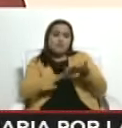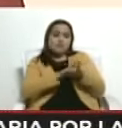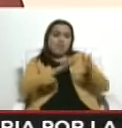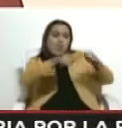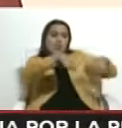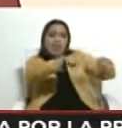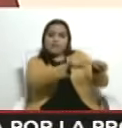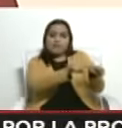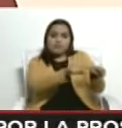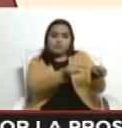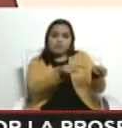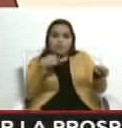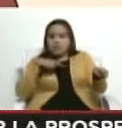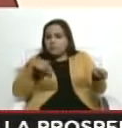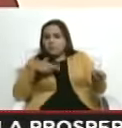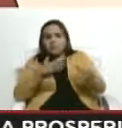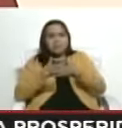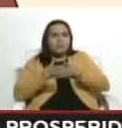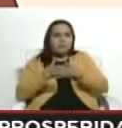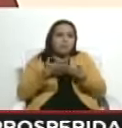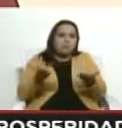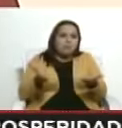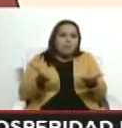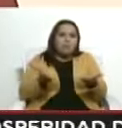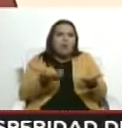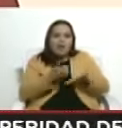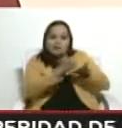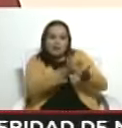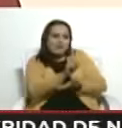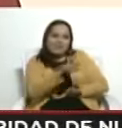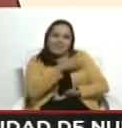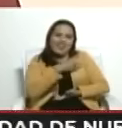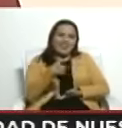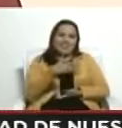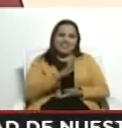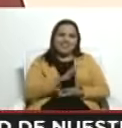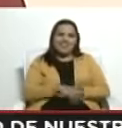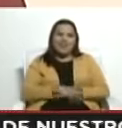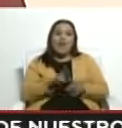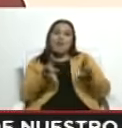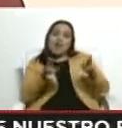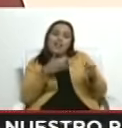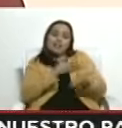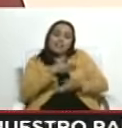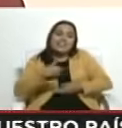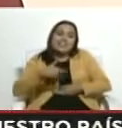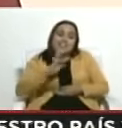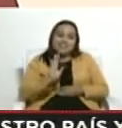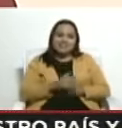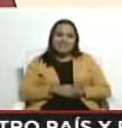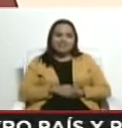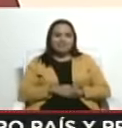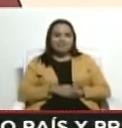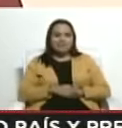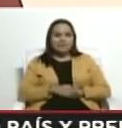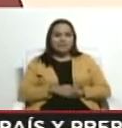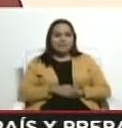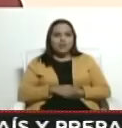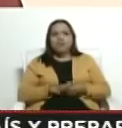Nosotros no hemos puesto la orden para ser mediadores, pero no nos quieren. Ojalá nos quisieran. Gobierno de